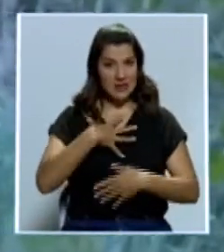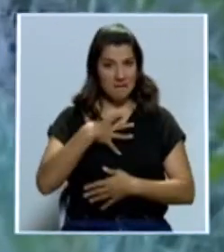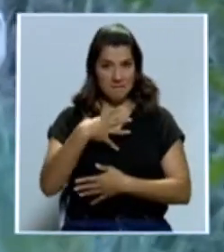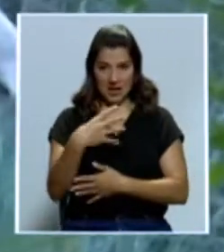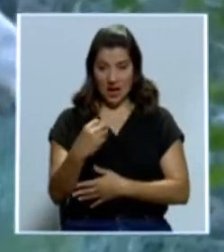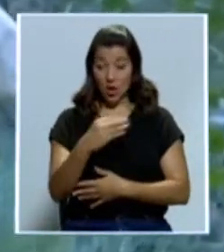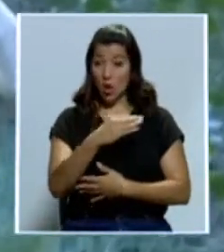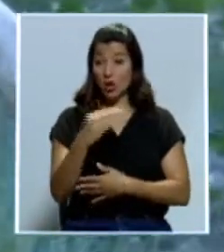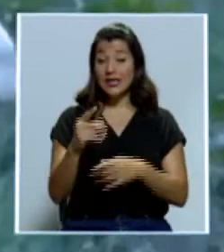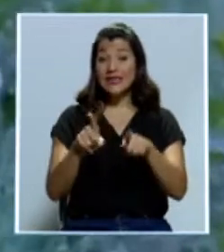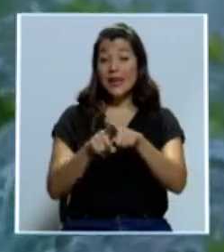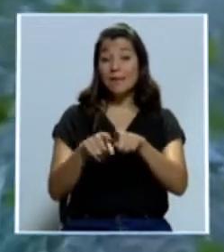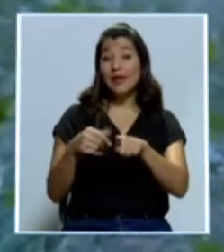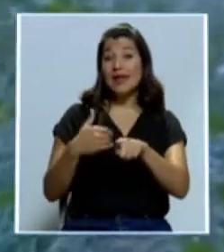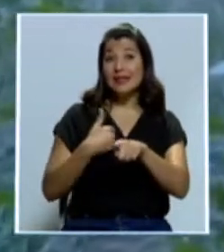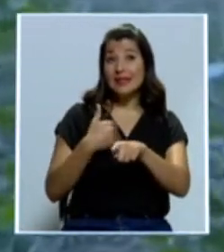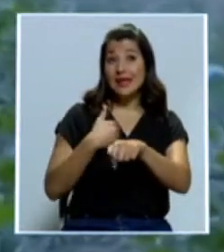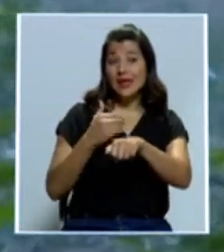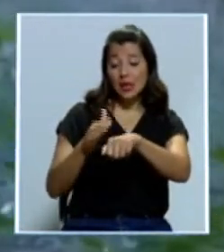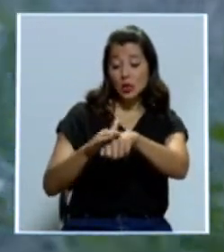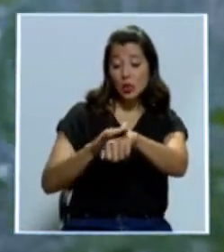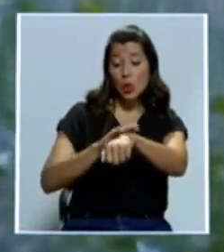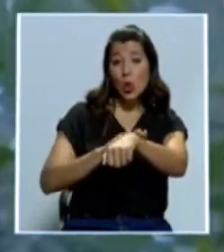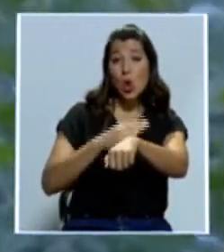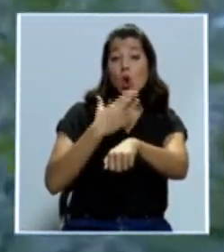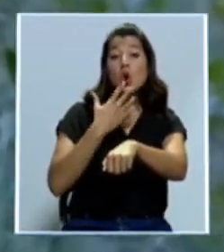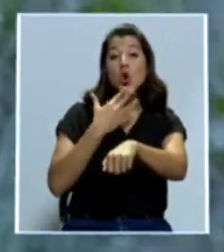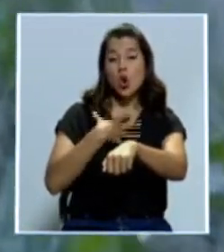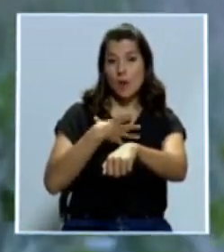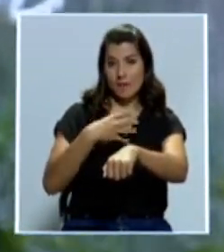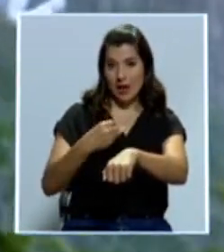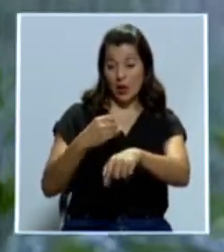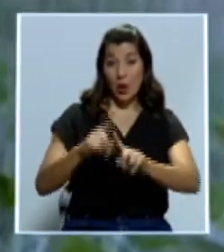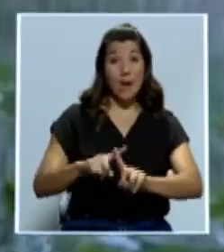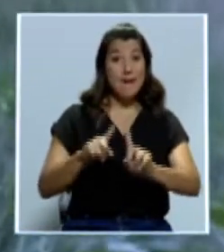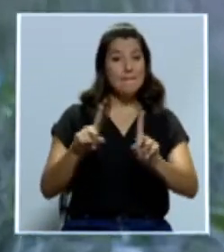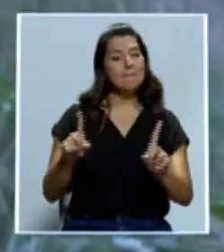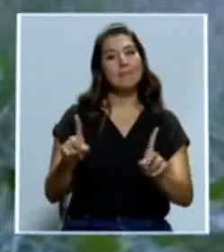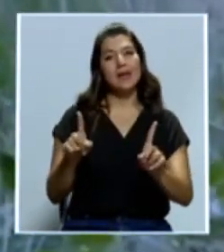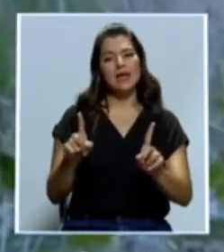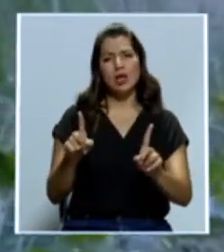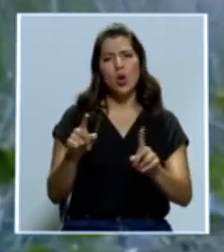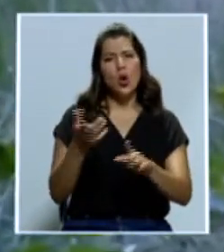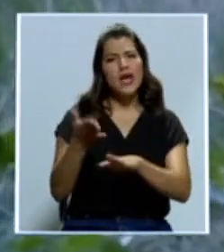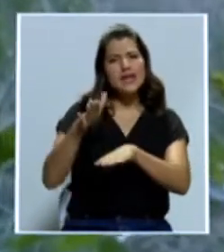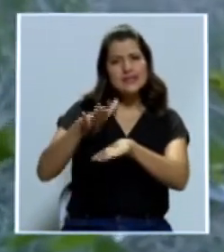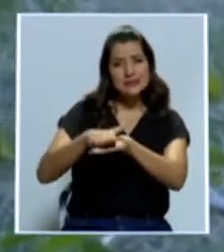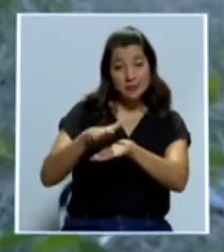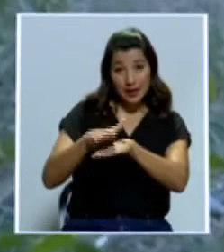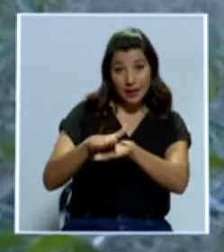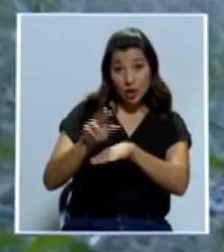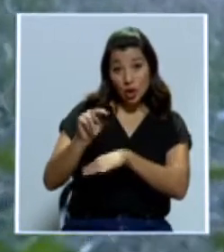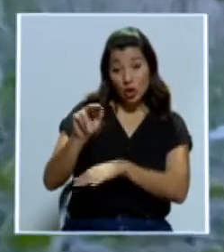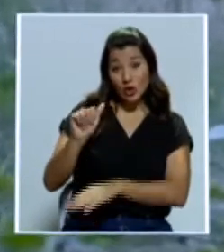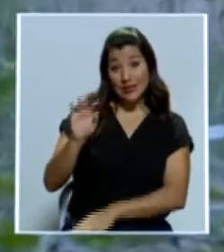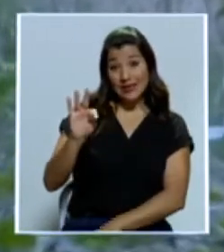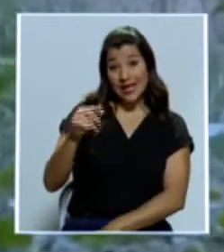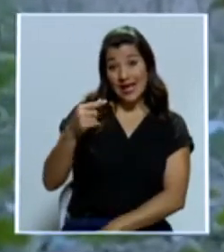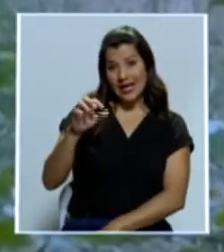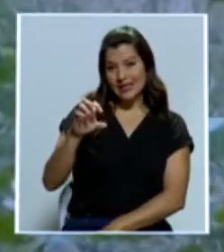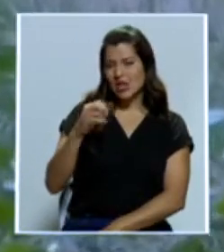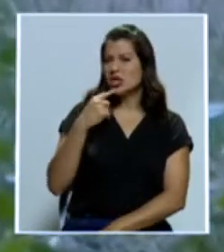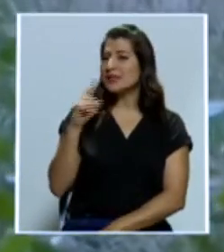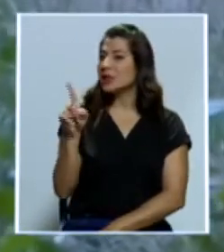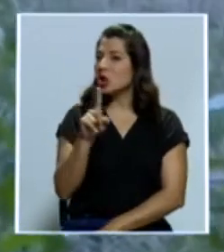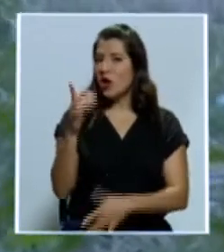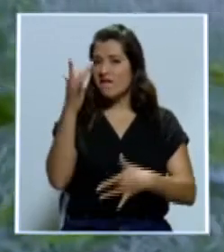e incluso tiene una cobertura de pelo blanco sobre su cornamenta. Sin embargo, pese a esto, los expertos de Nat Geo aseguran que no es albino, sino